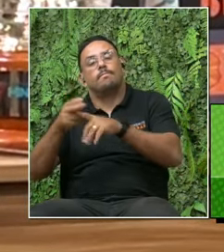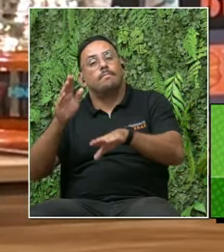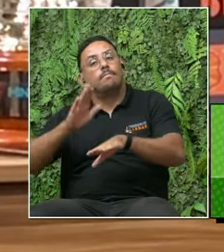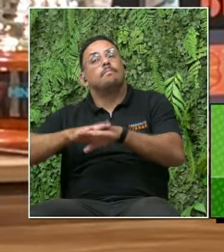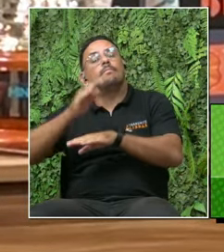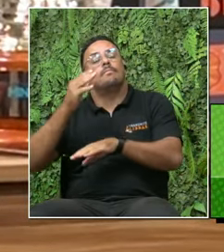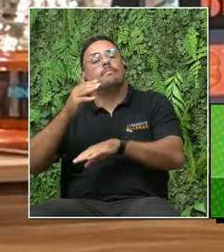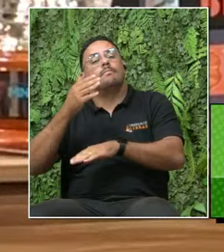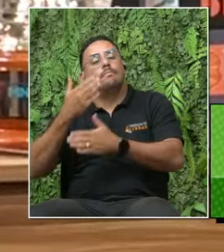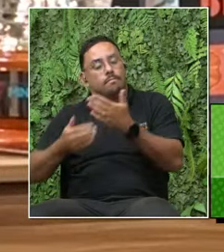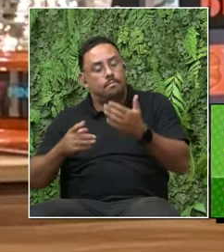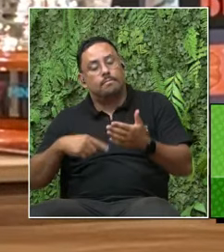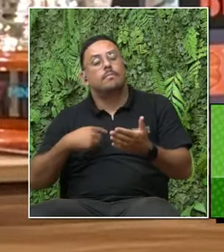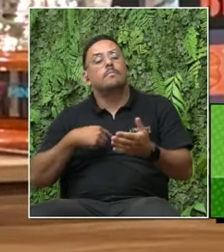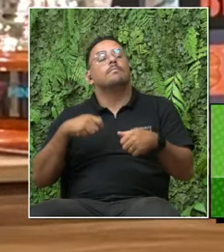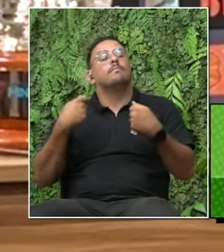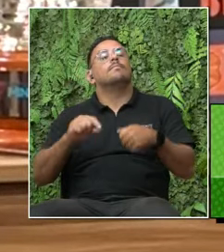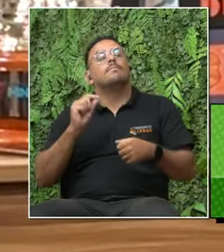seror